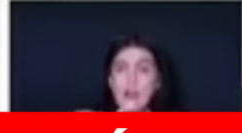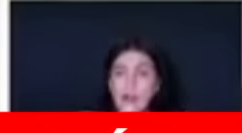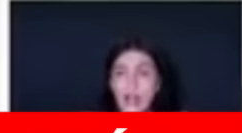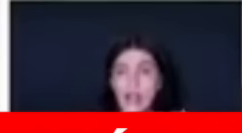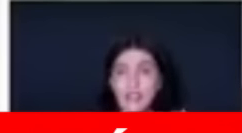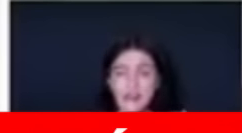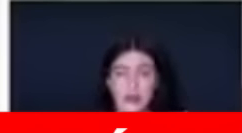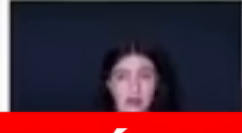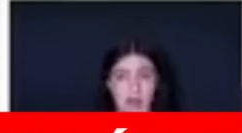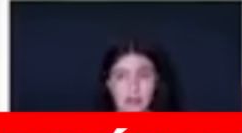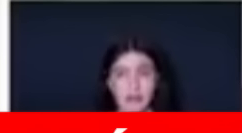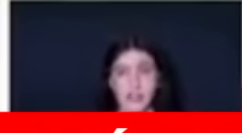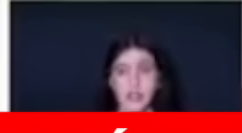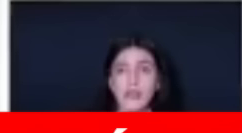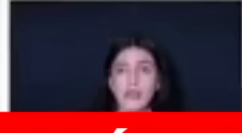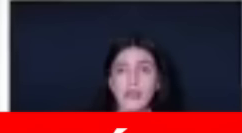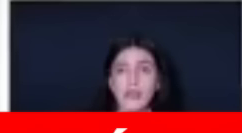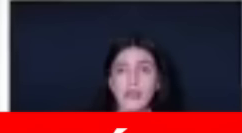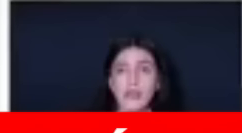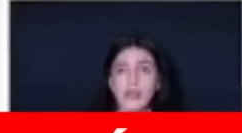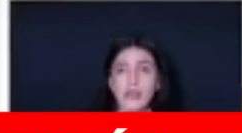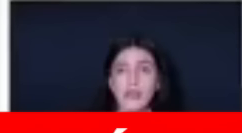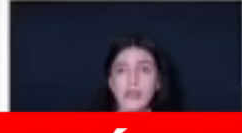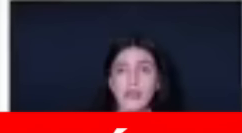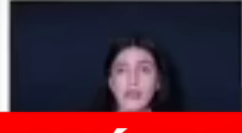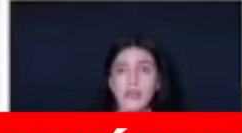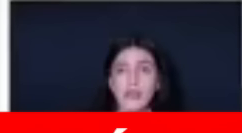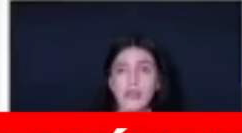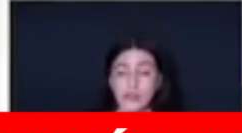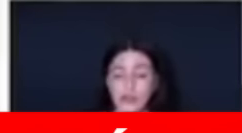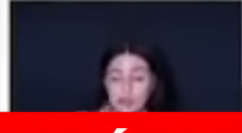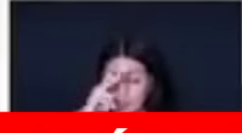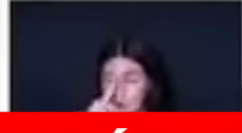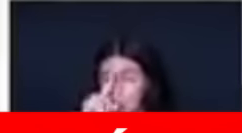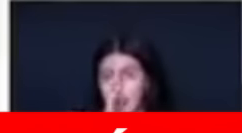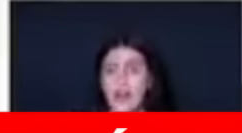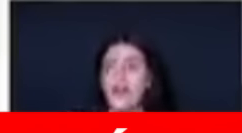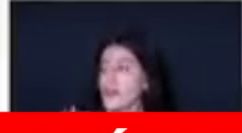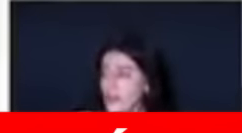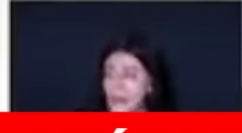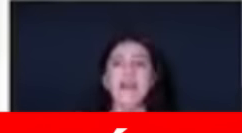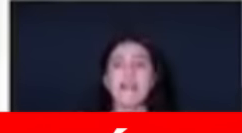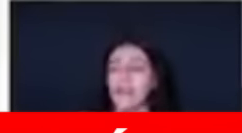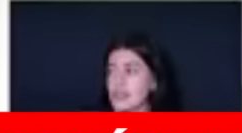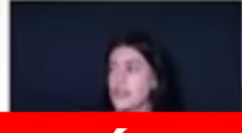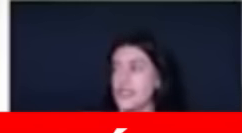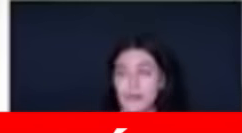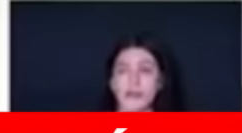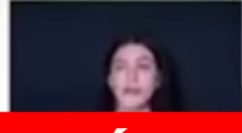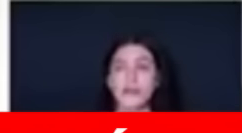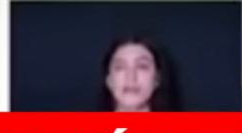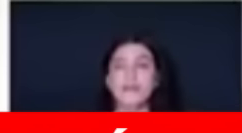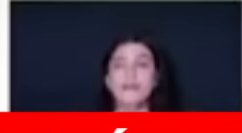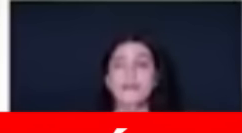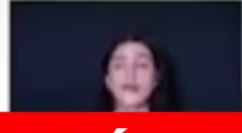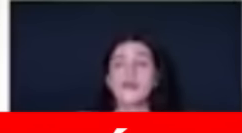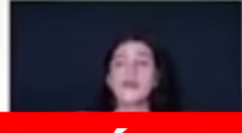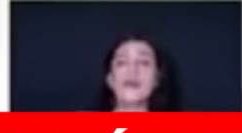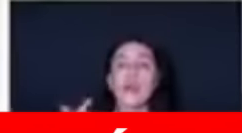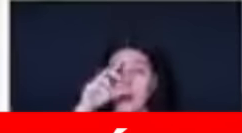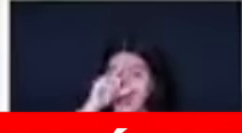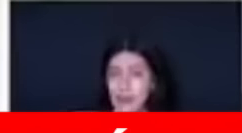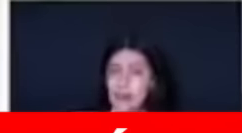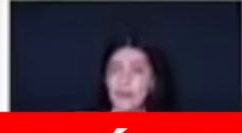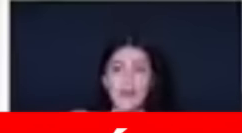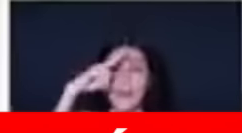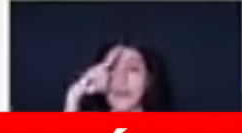familias de bien? Nosotros creo que ya hemos tomado nuestra decisión, porque creemos en